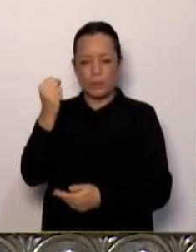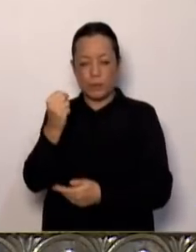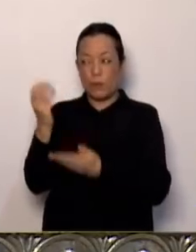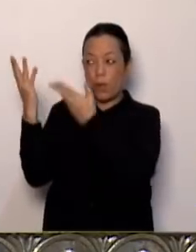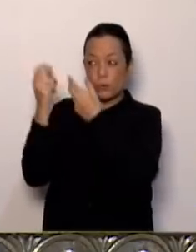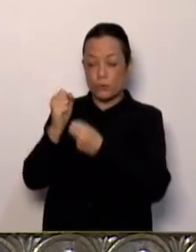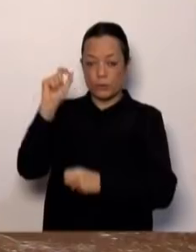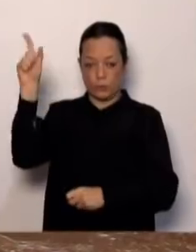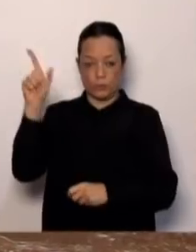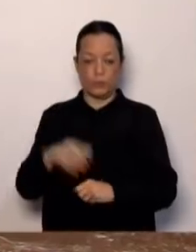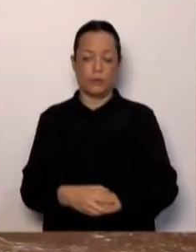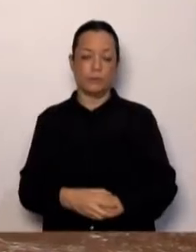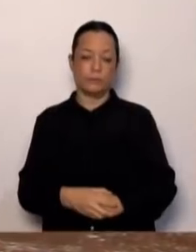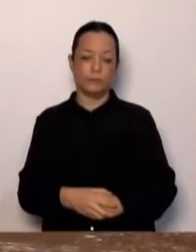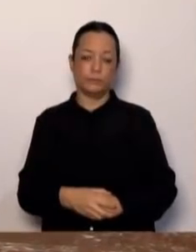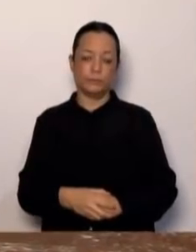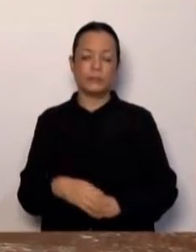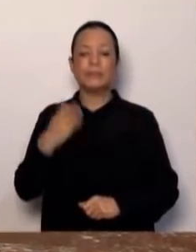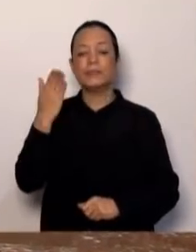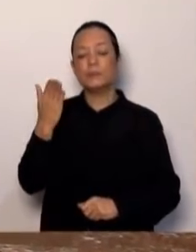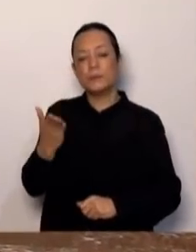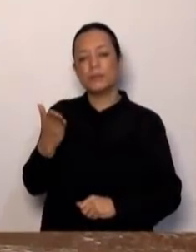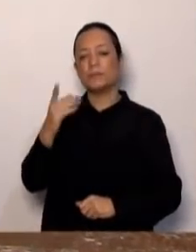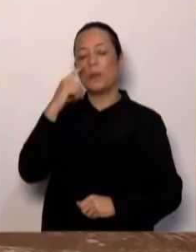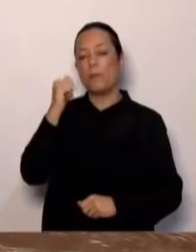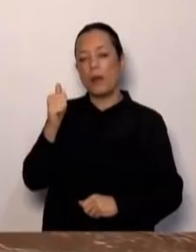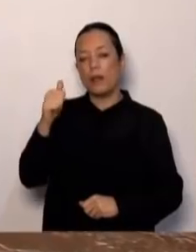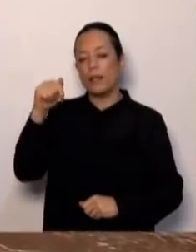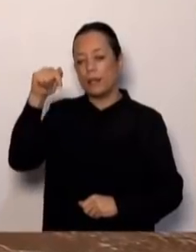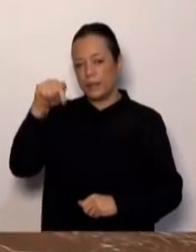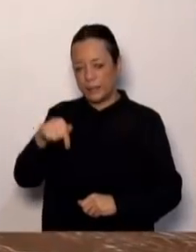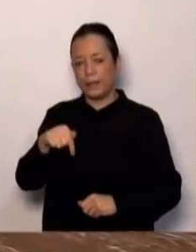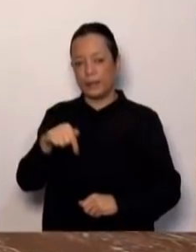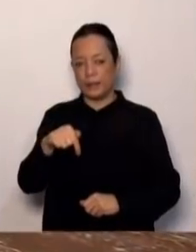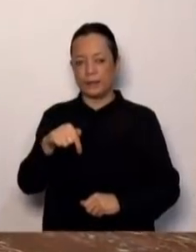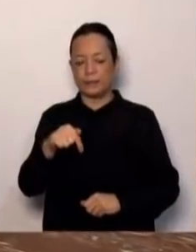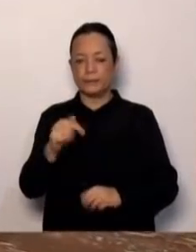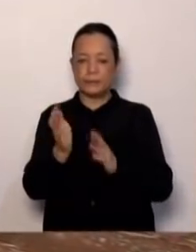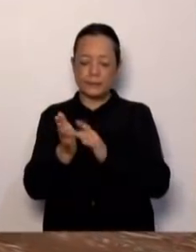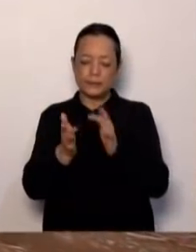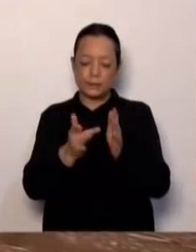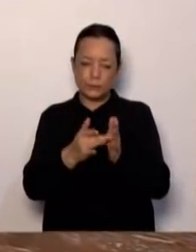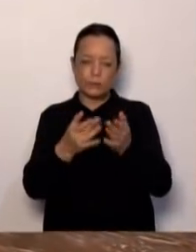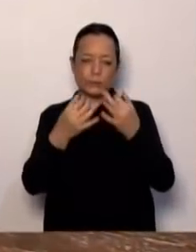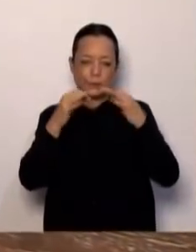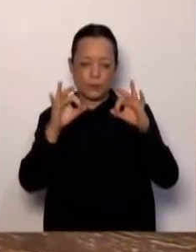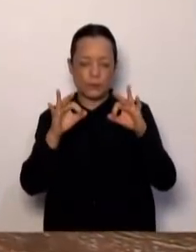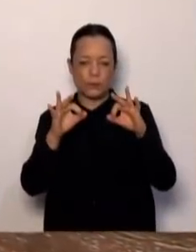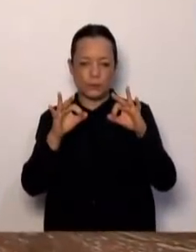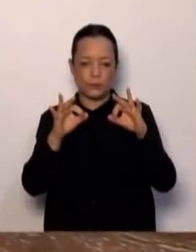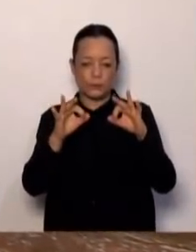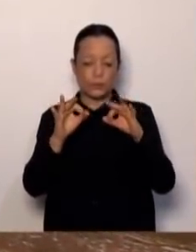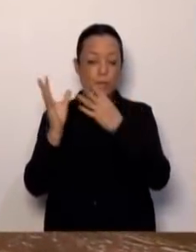ayuda. Te pedimos, Padre, que esta víctima de reconciliación traiga la paz y la salvación al mundo